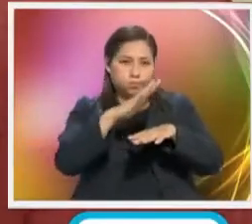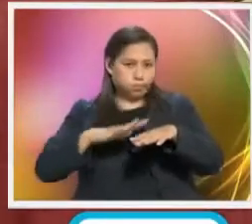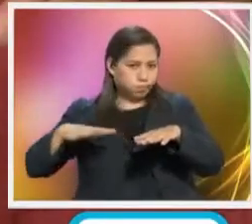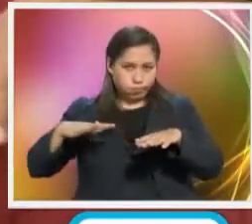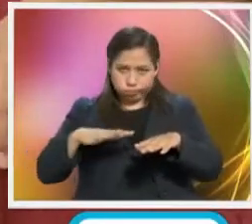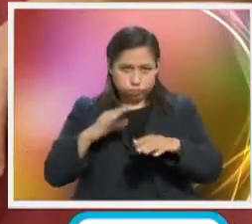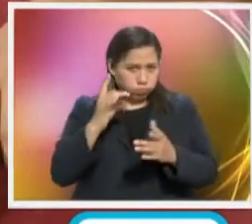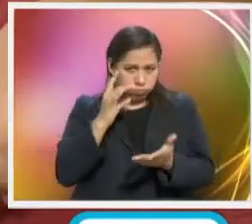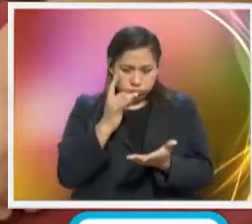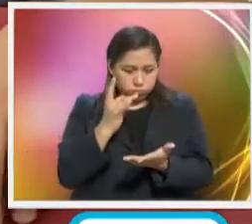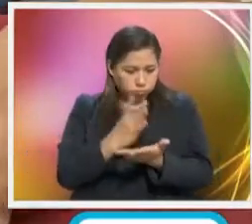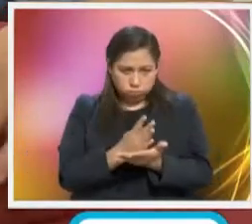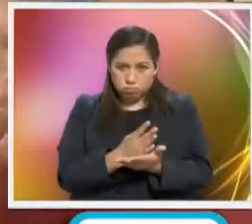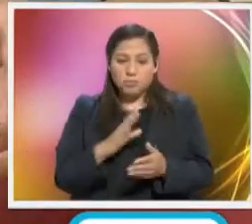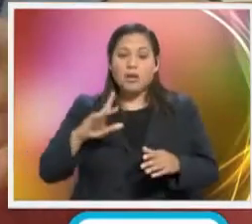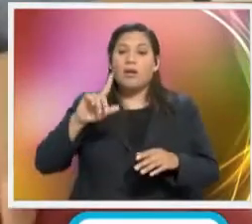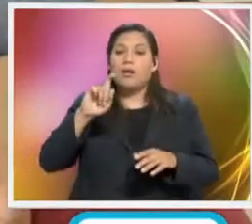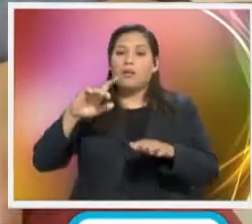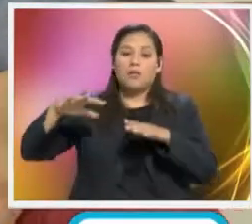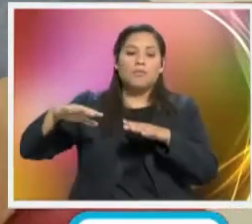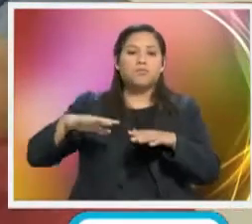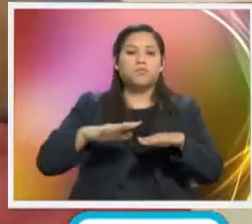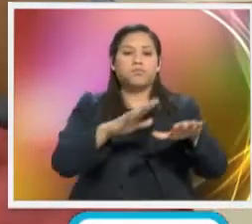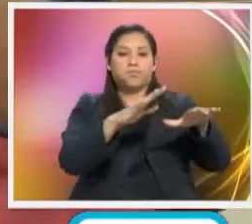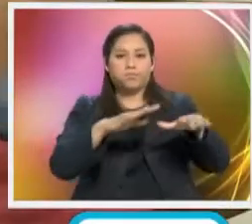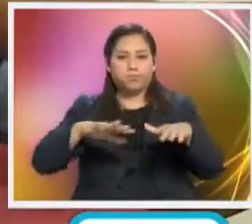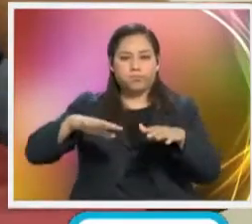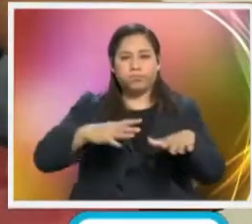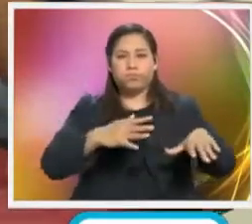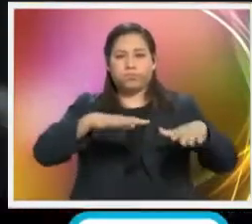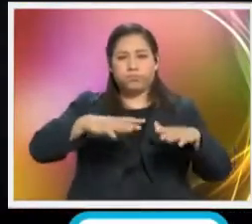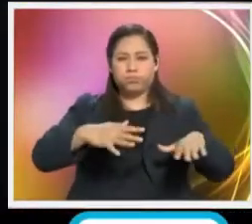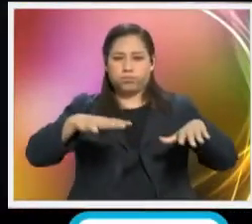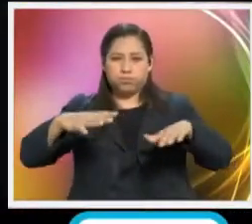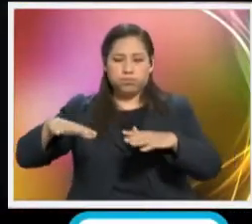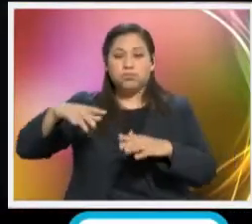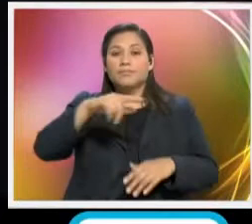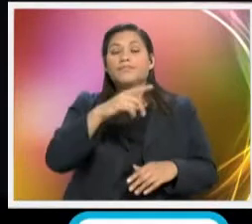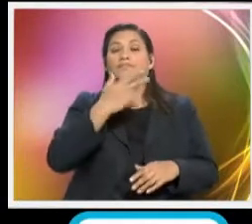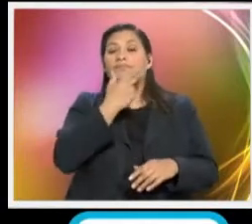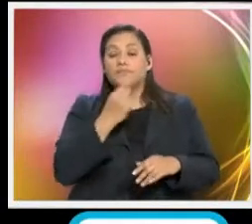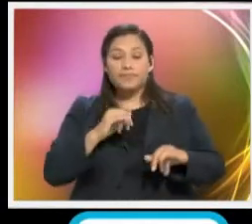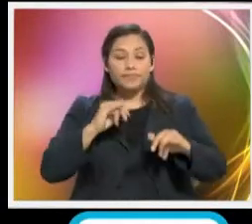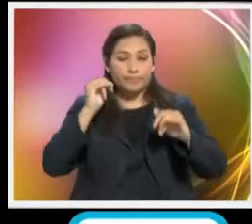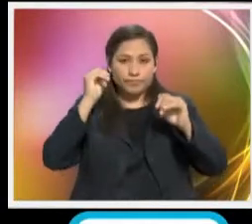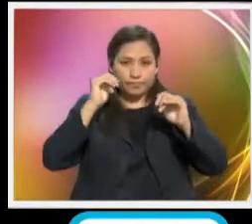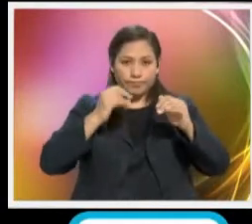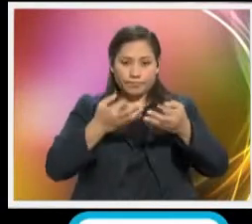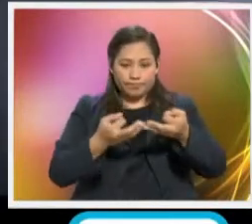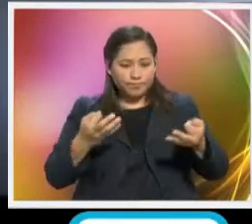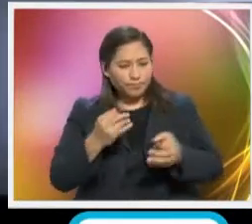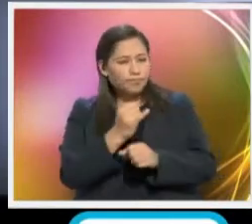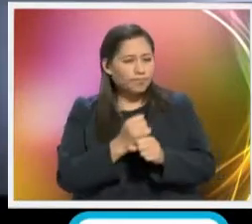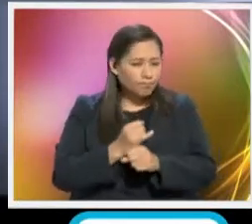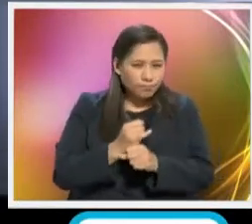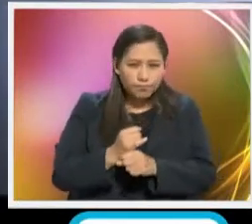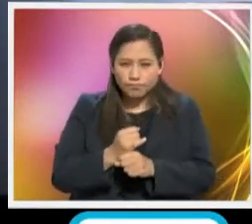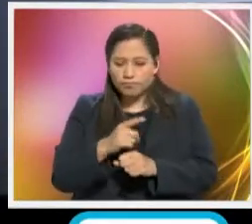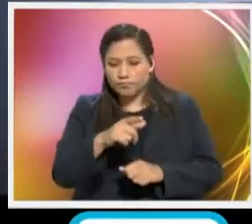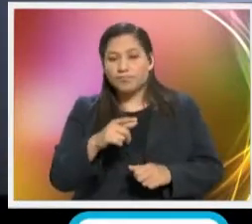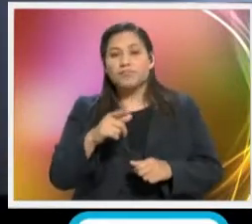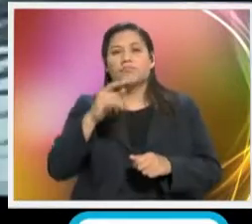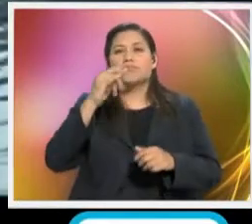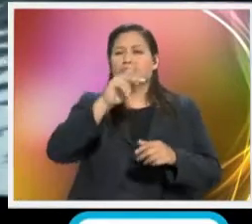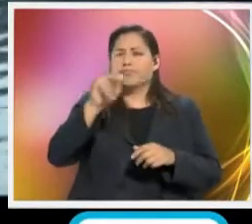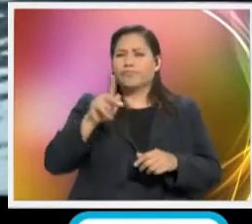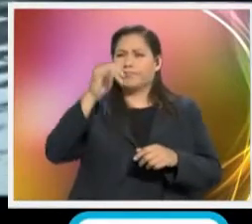La Ola, y cuenta la historia de un geólogo que vive en un pueblo apartado ahí en Noruega,